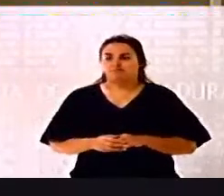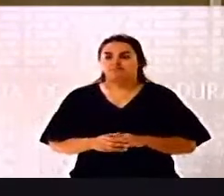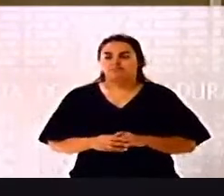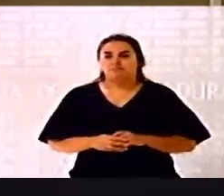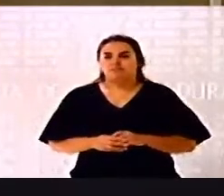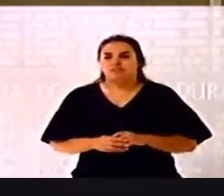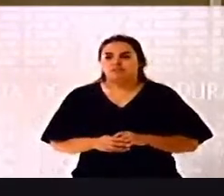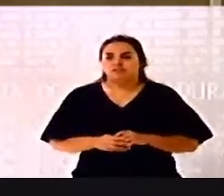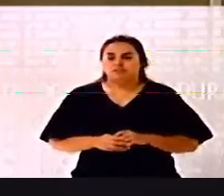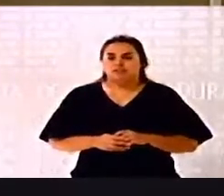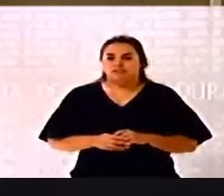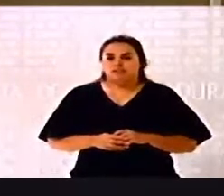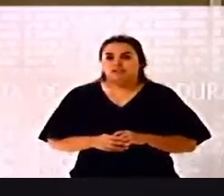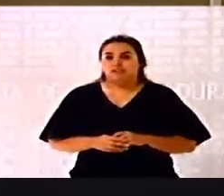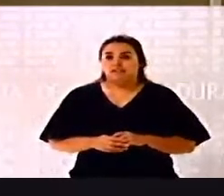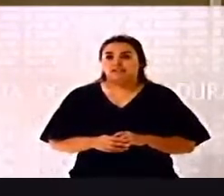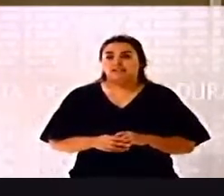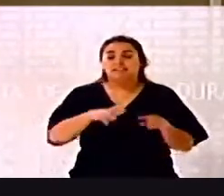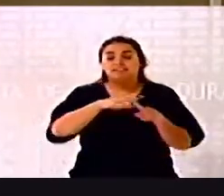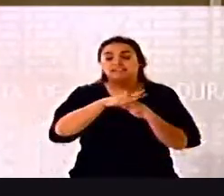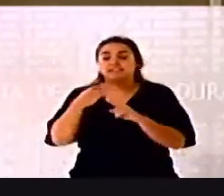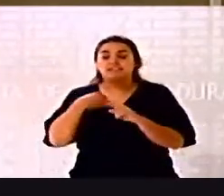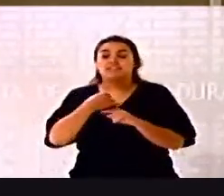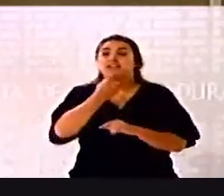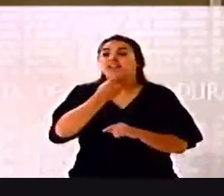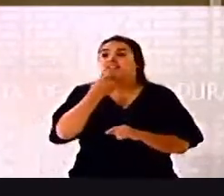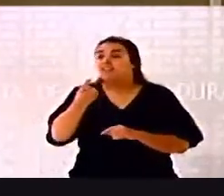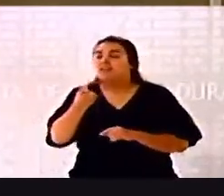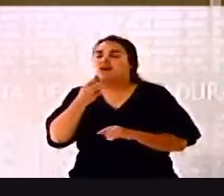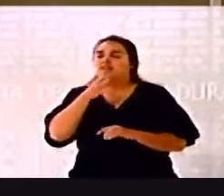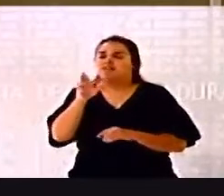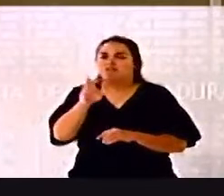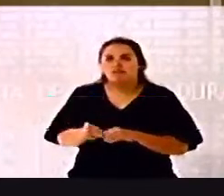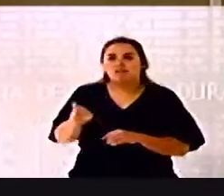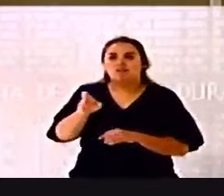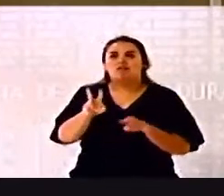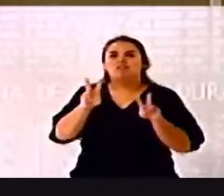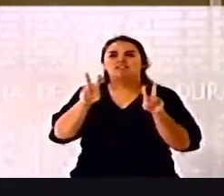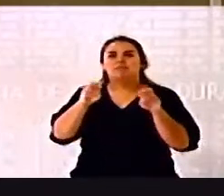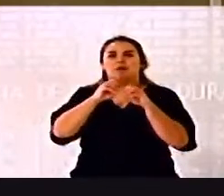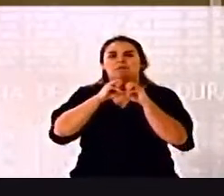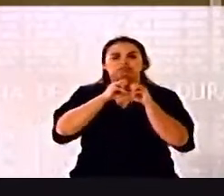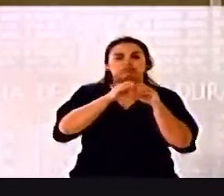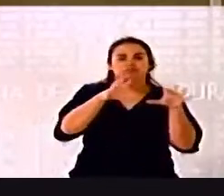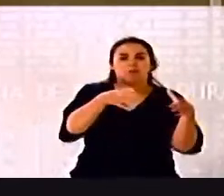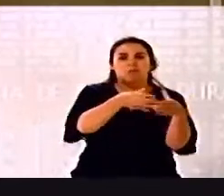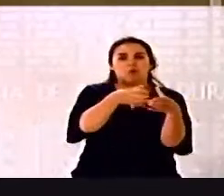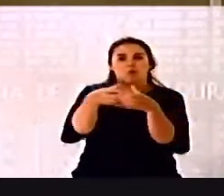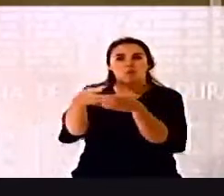Si de los casos que les acabo de decir los circunscribo a los brotes que tenemos declarados en la